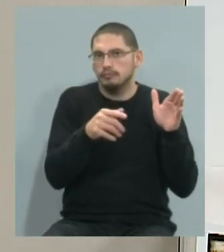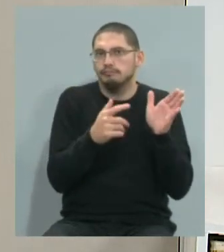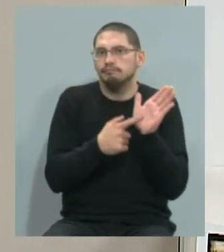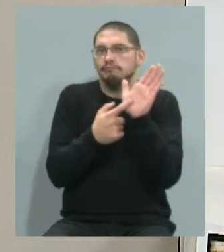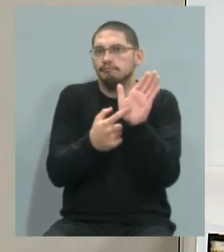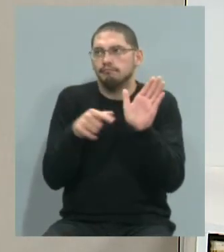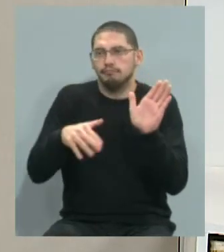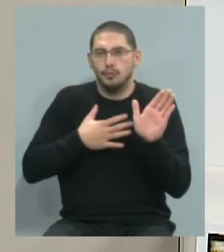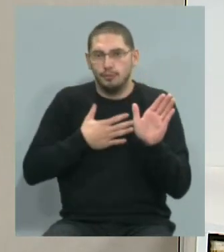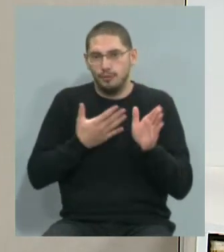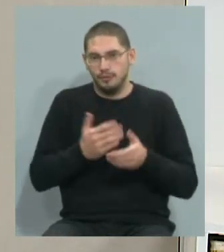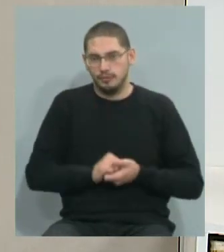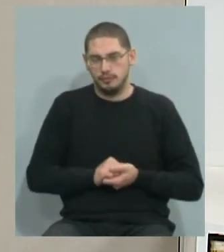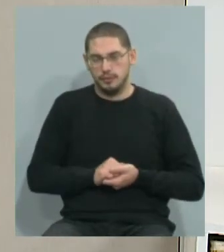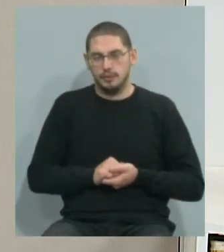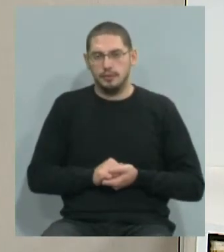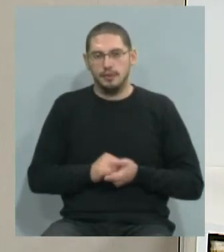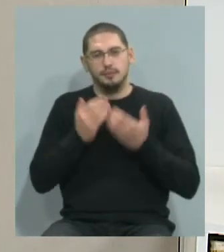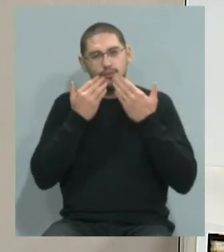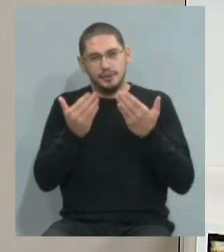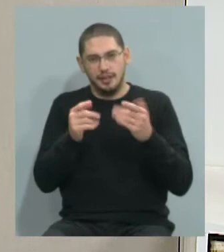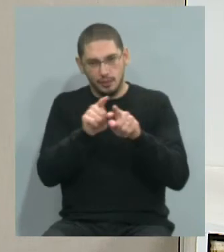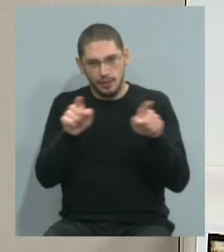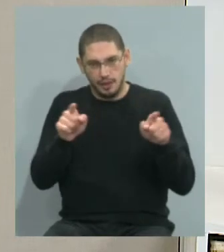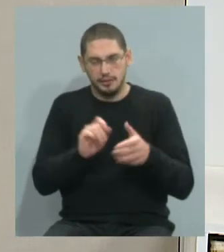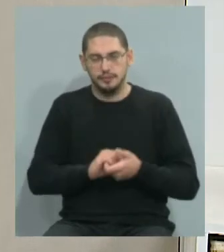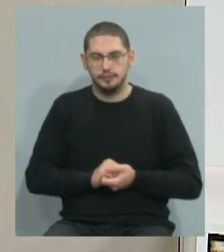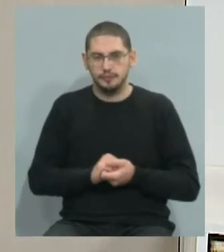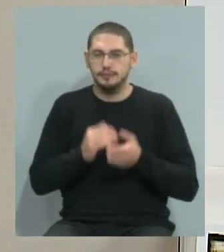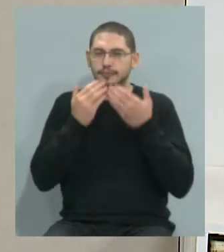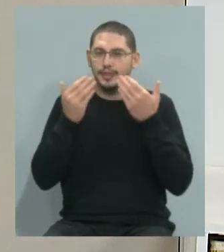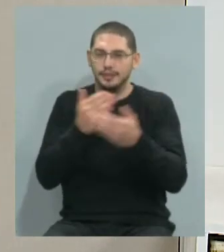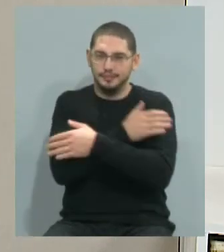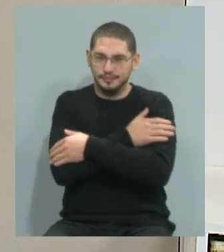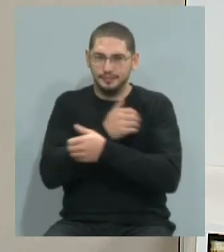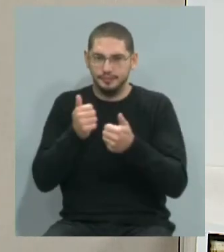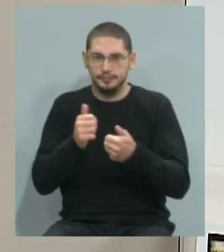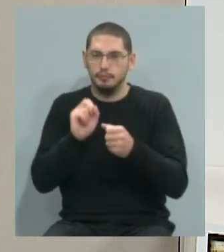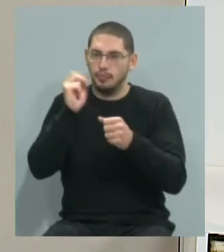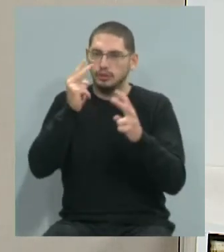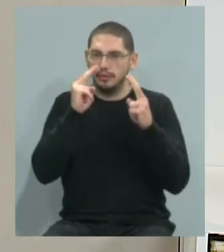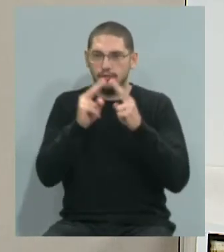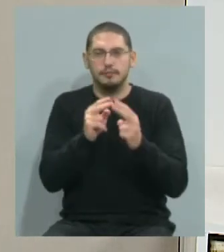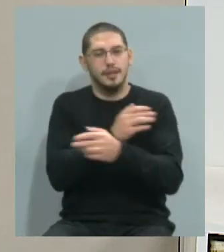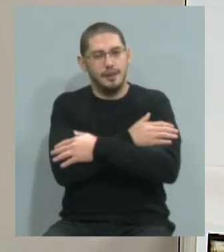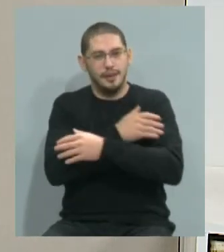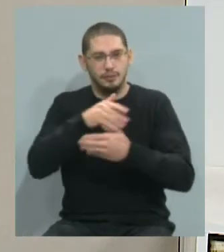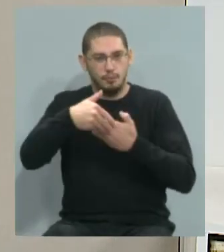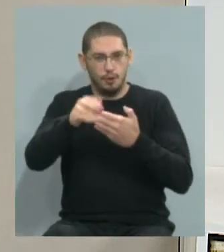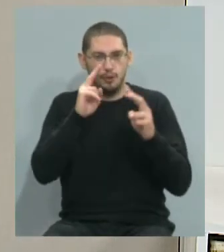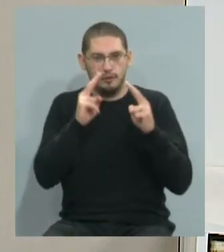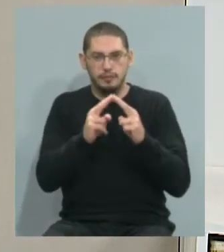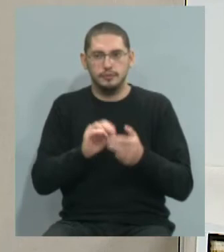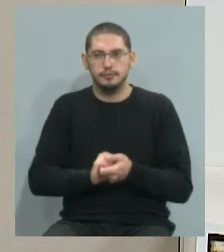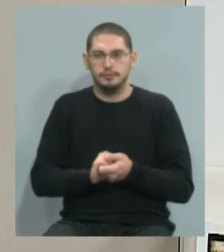nosotros aquí en el programa. Muchas gracias, les agradezco muchísimo. Un abrazo grande para usted. Hasta la próxima. Un abrazo, hasta pronto. Hasta